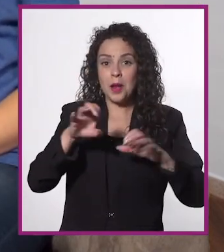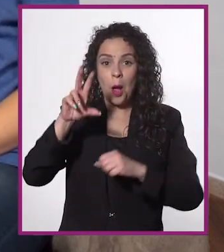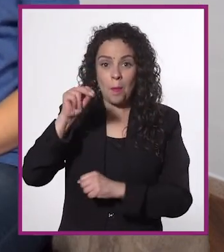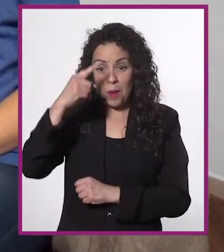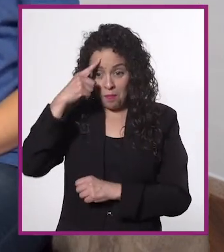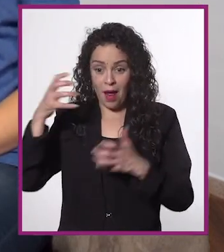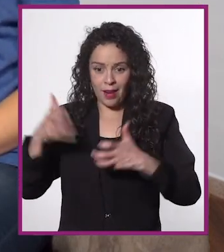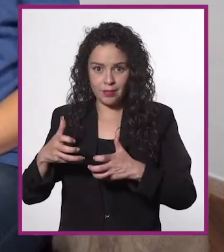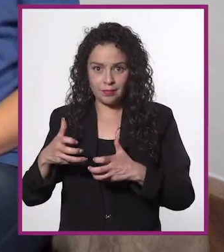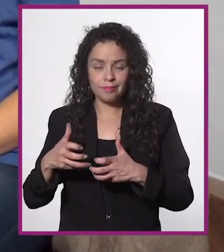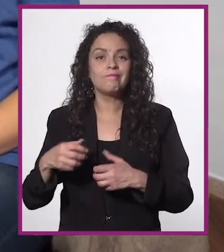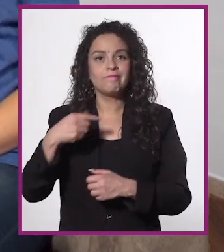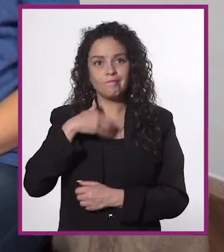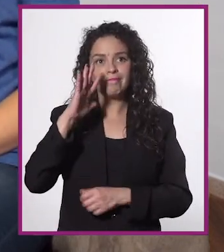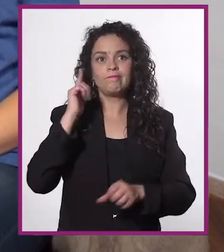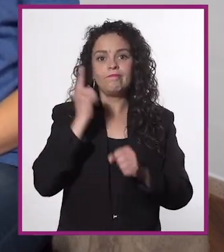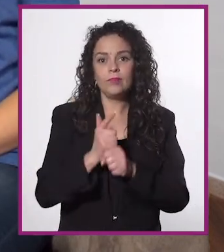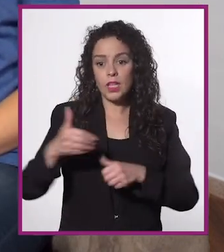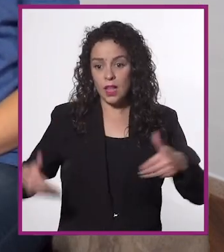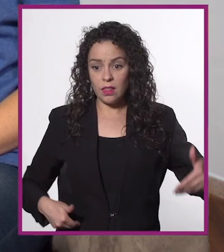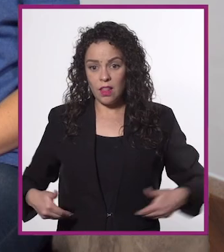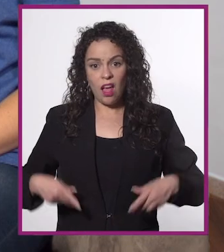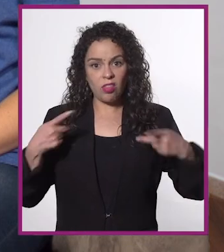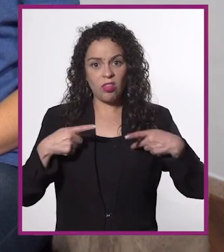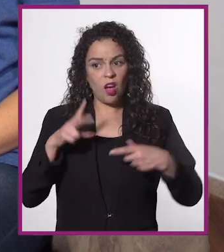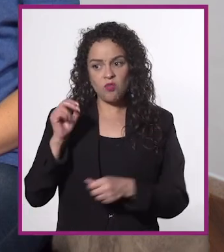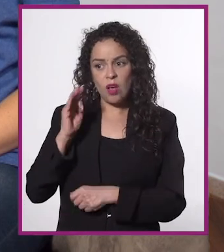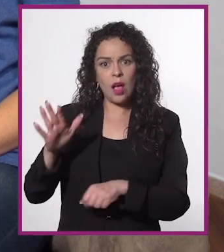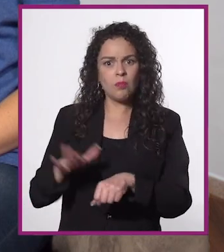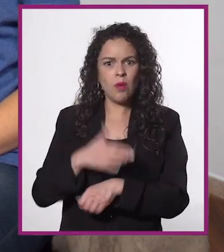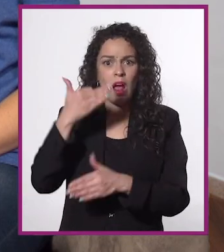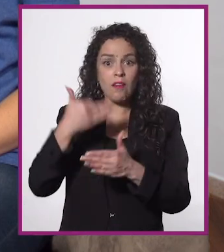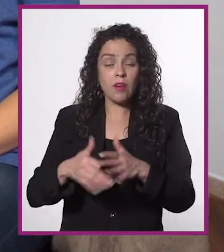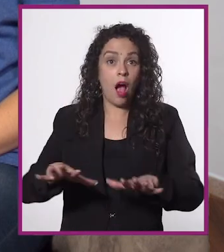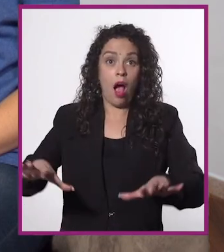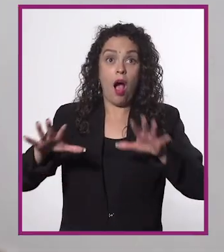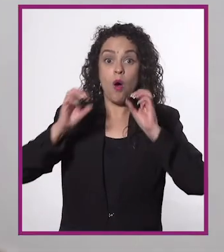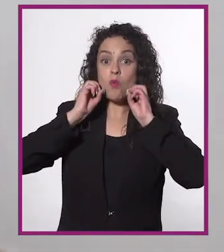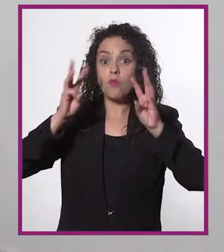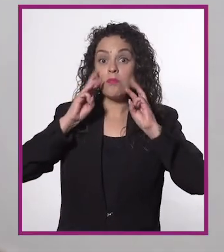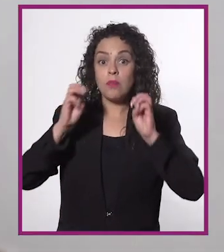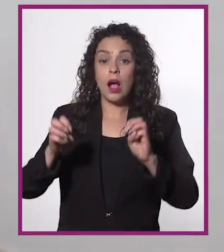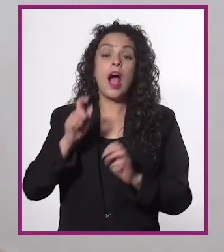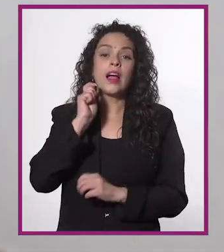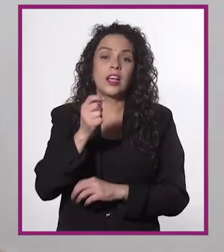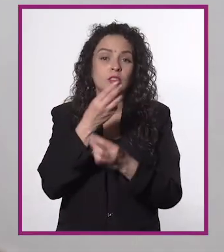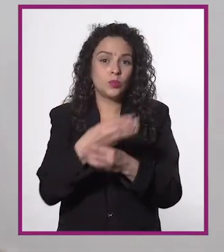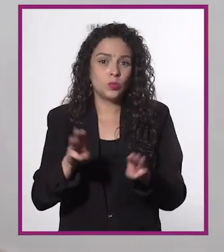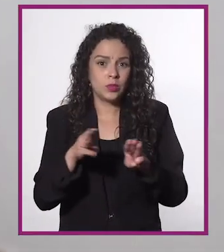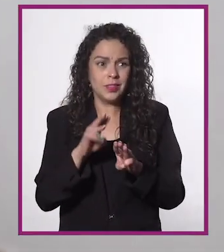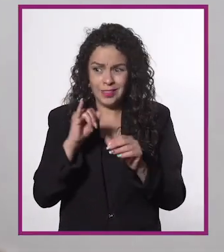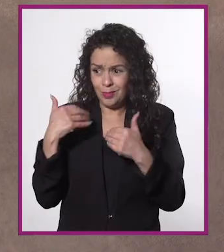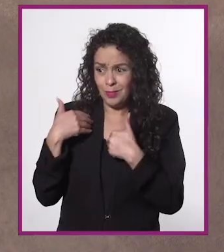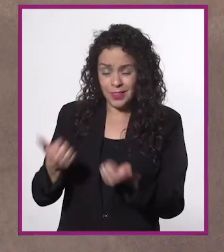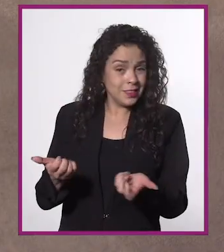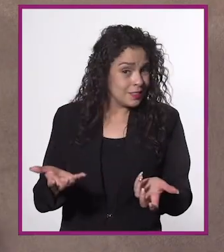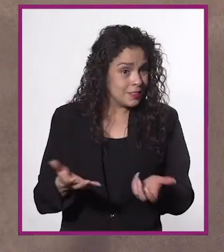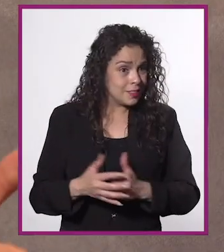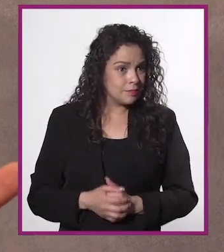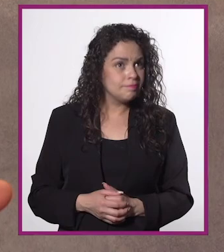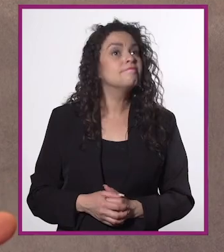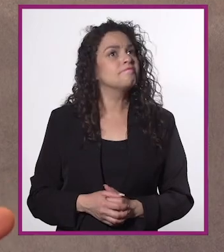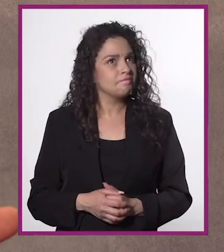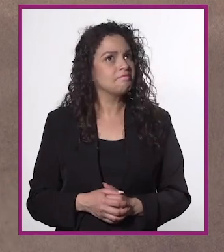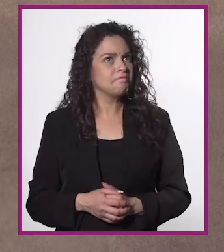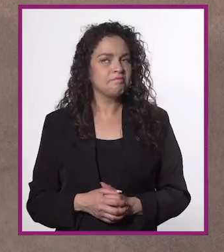porque no lo consideran espectacular, como un musical. ¿Me entiendes? Ajá. Ok, ¿y cuál es el